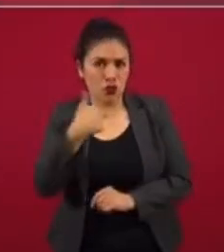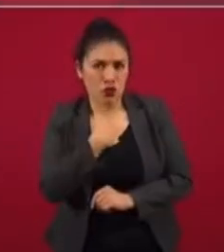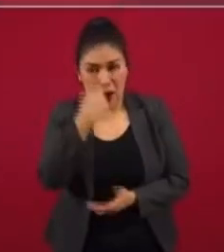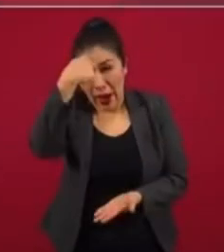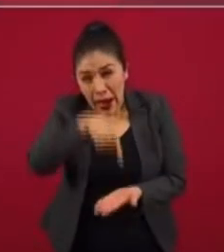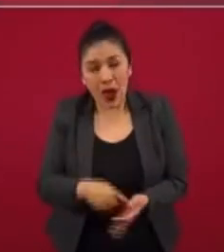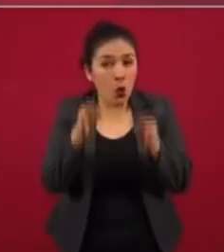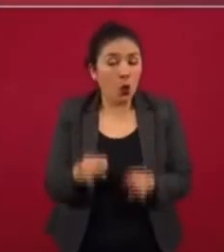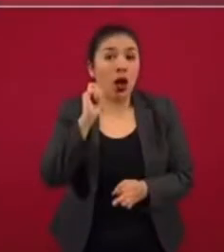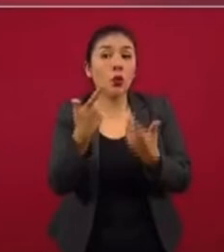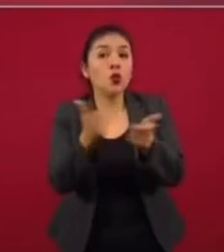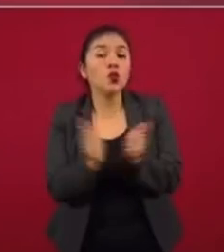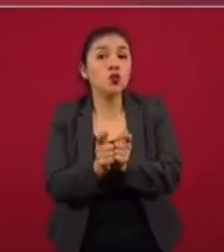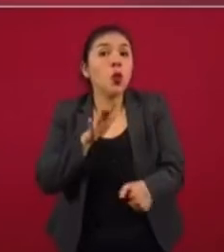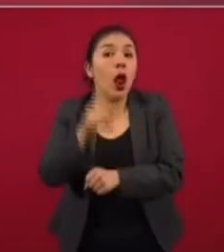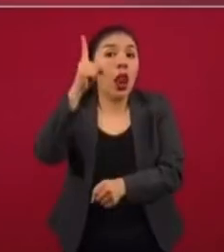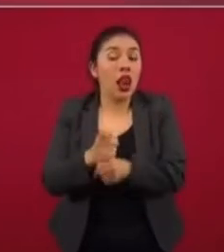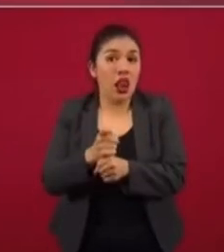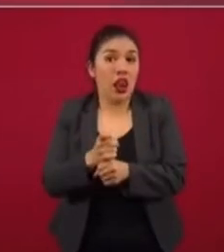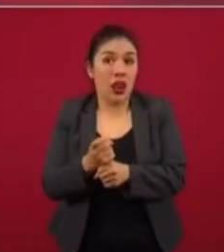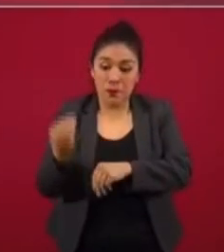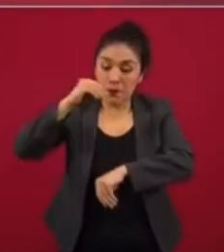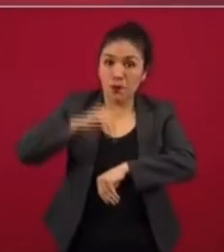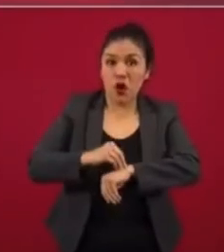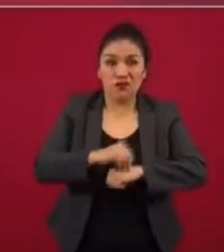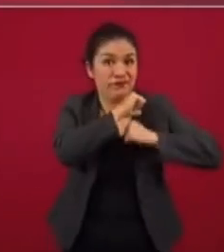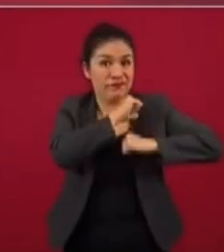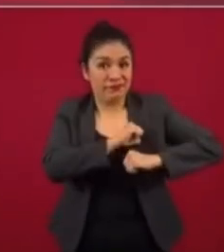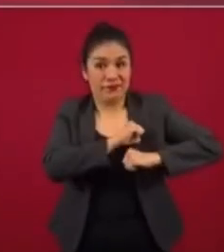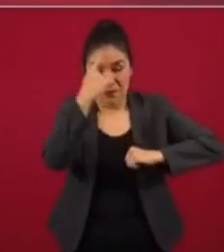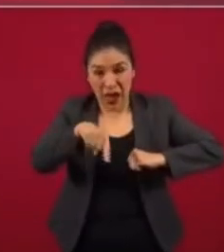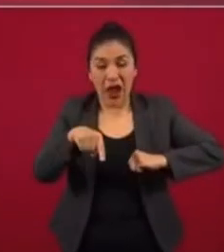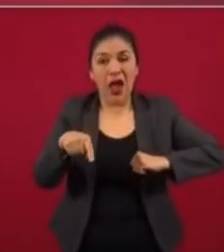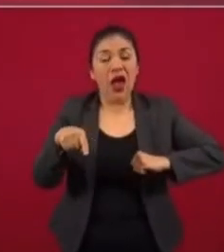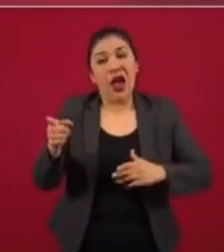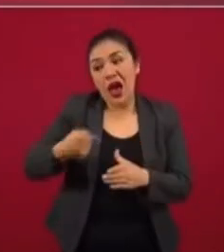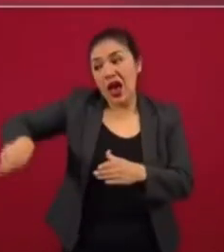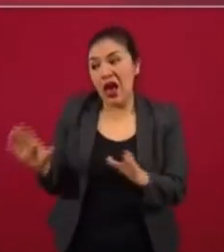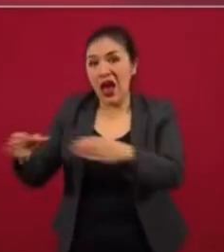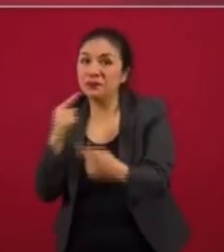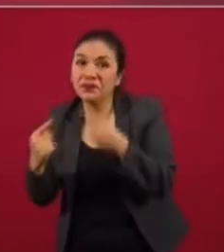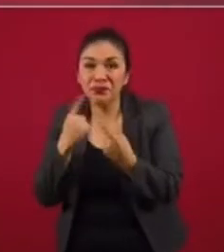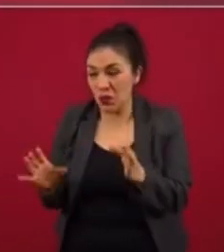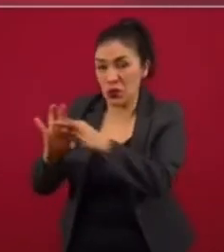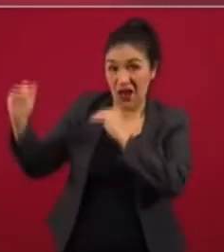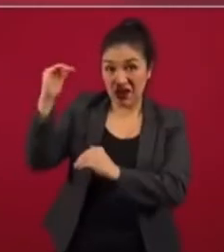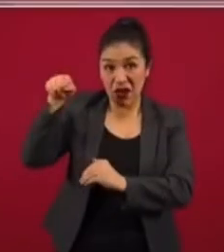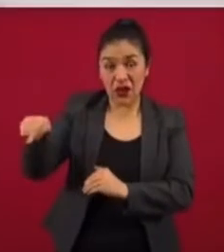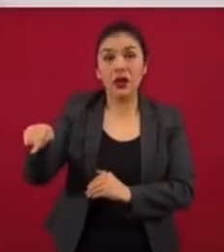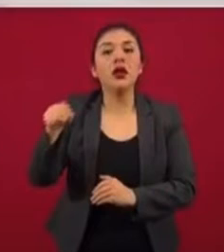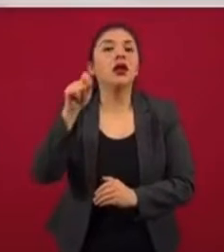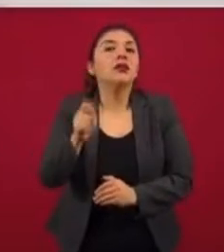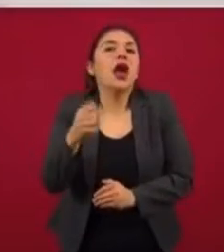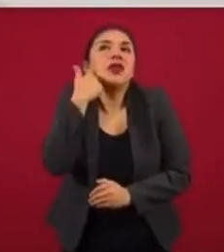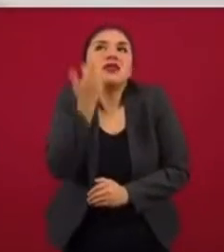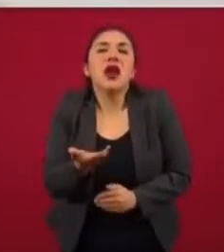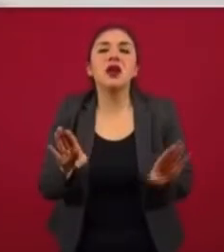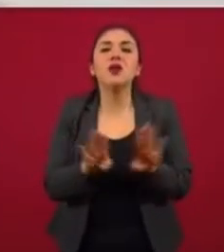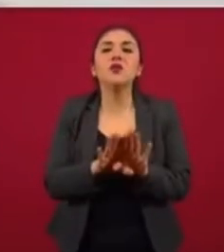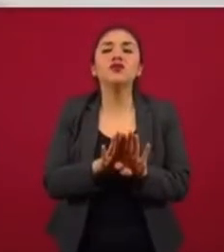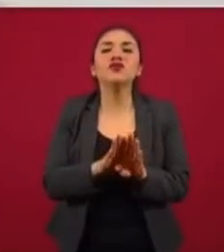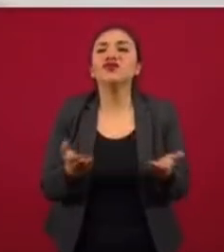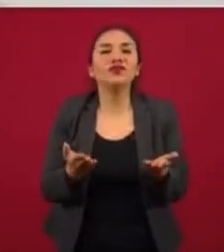lo que creo que el grupo que domina los que se están poniendo los que mandan pues lo que quieren